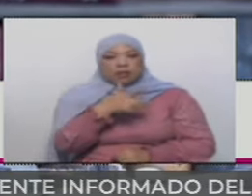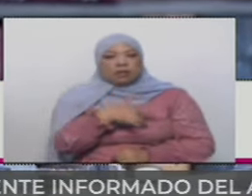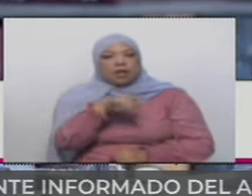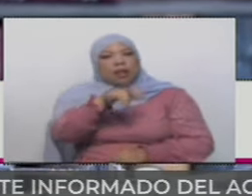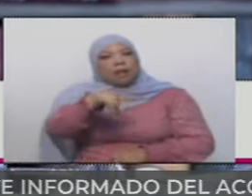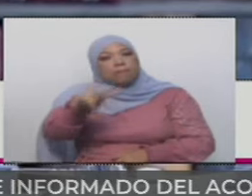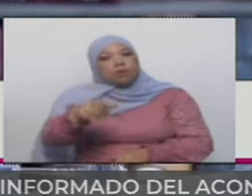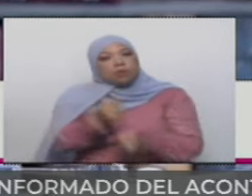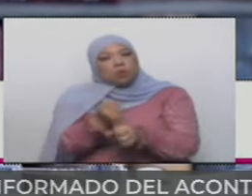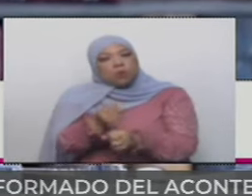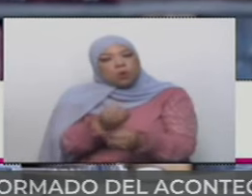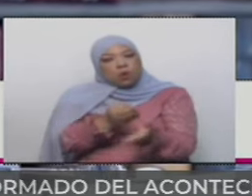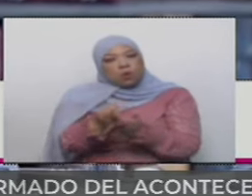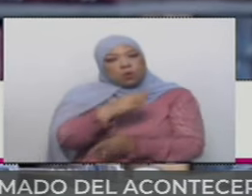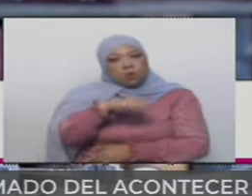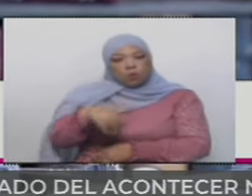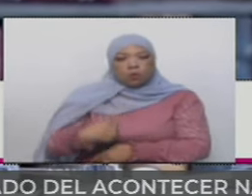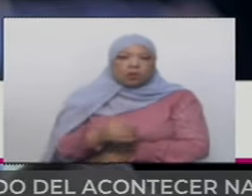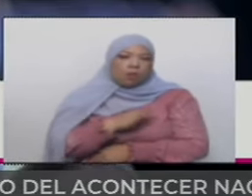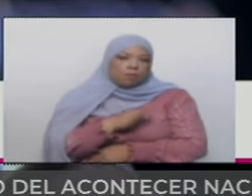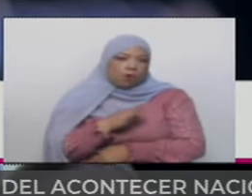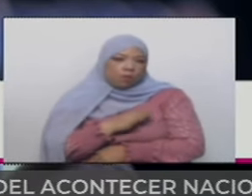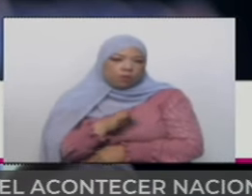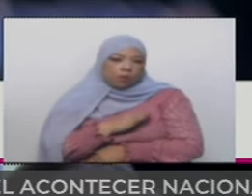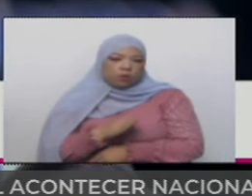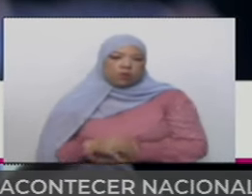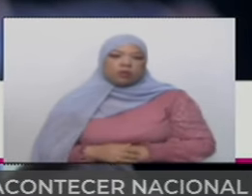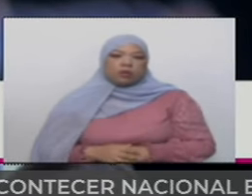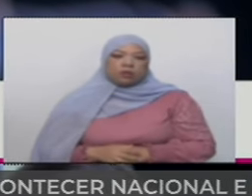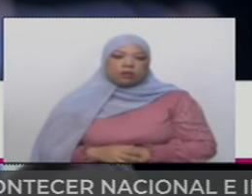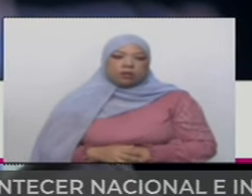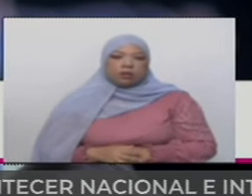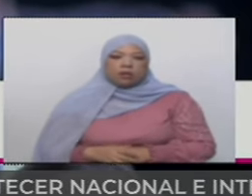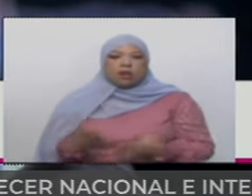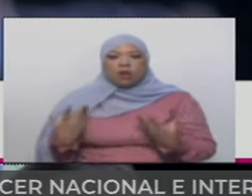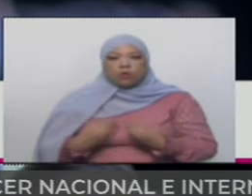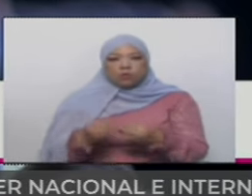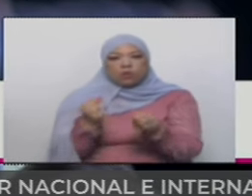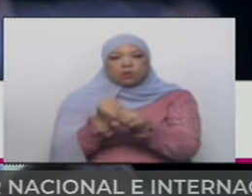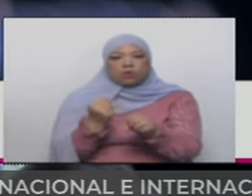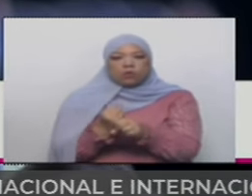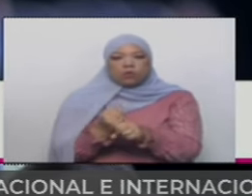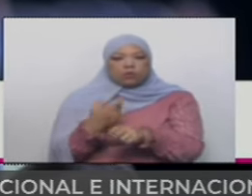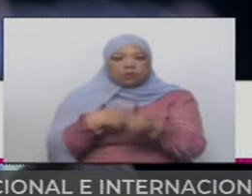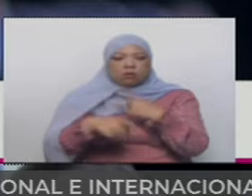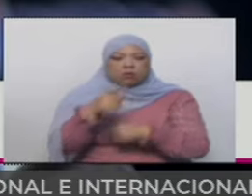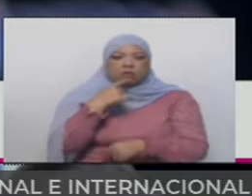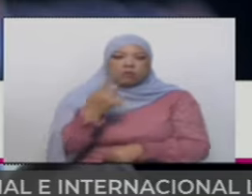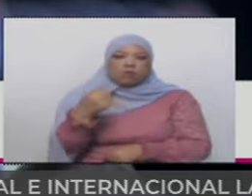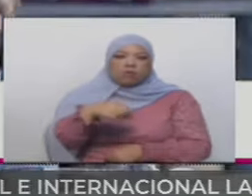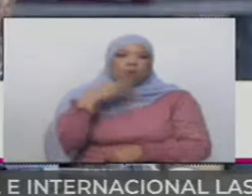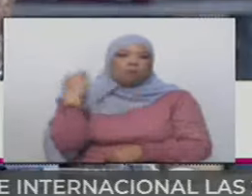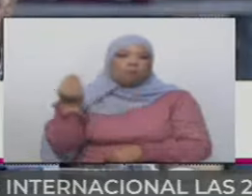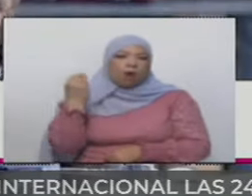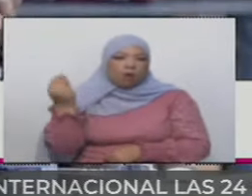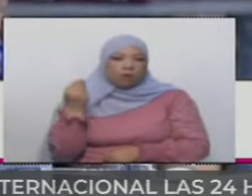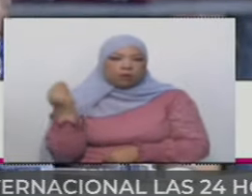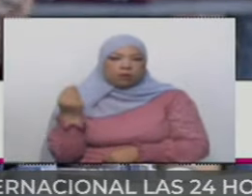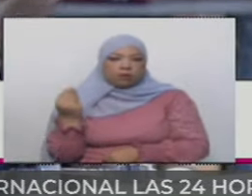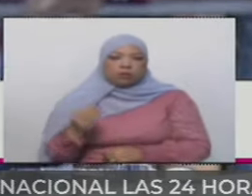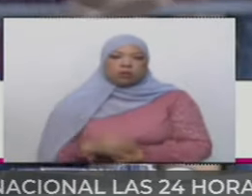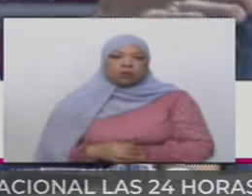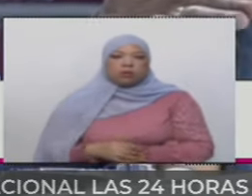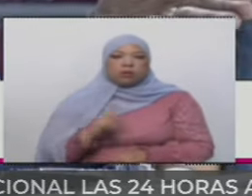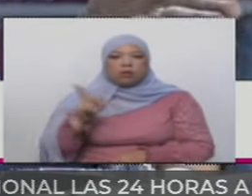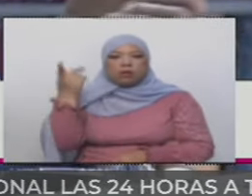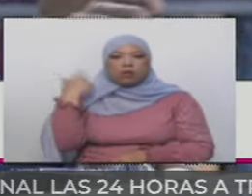gente, de sus sentimientos auténticos. Inclusive yo lo comparo, porque quizás la generación más joven, ustedes, ya han